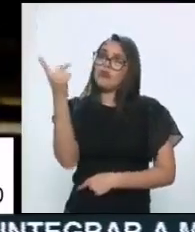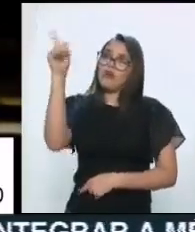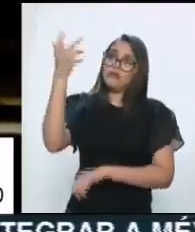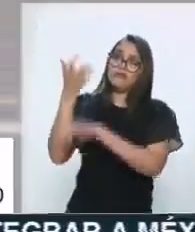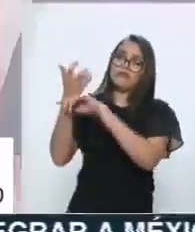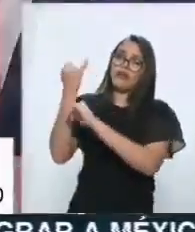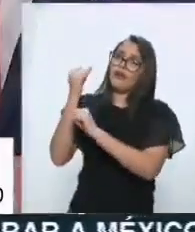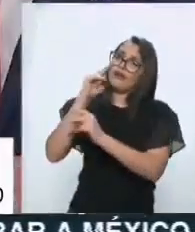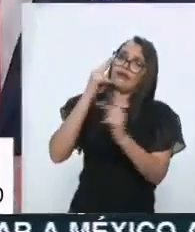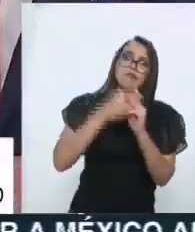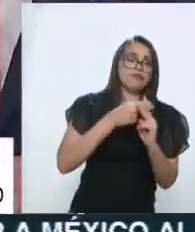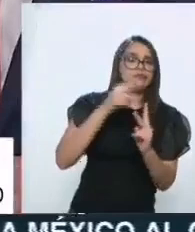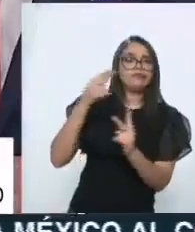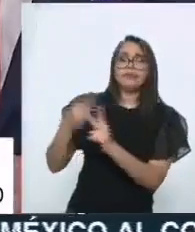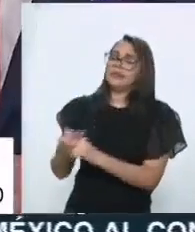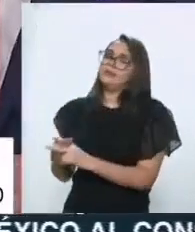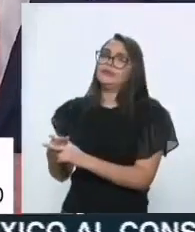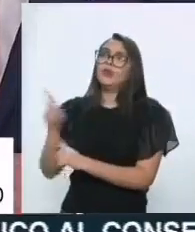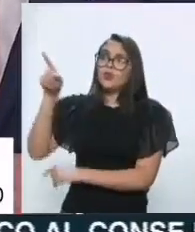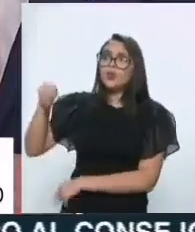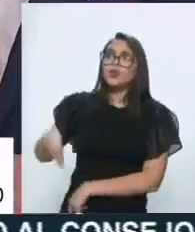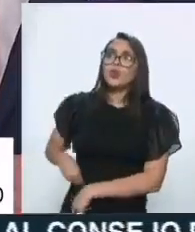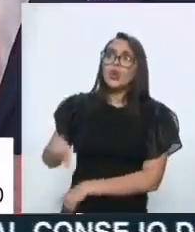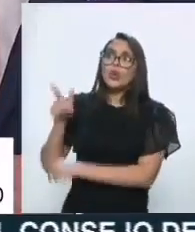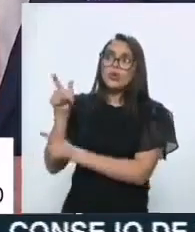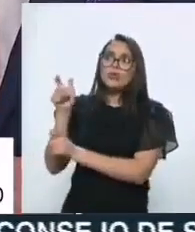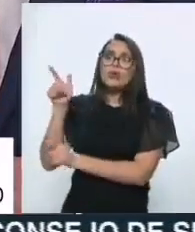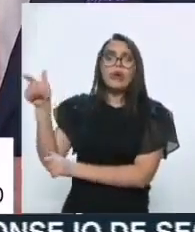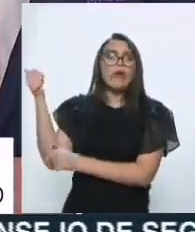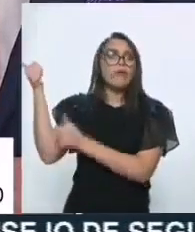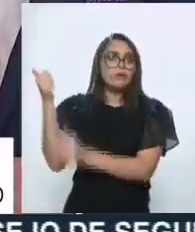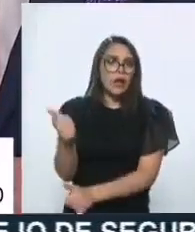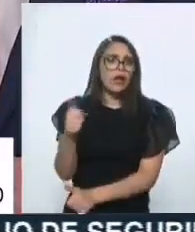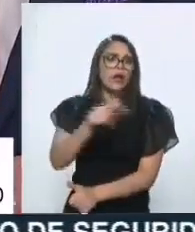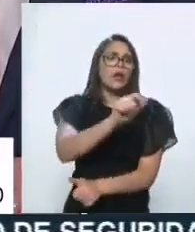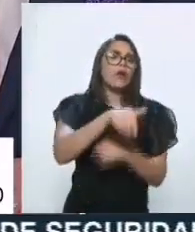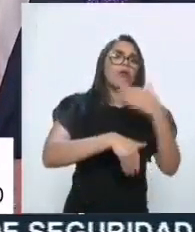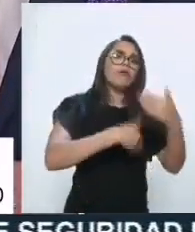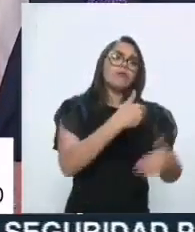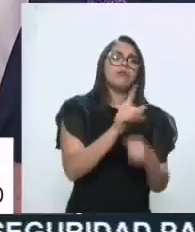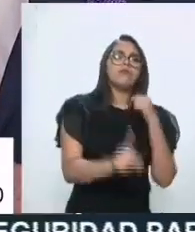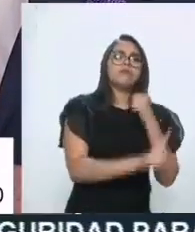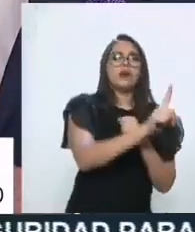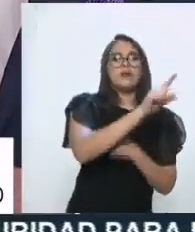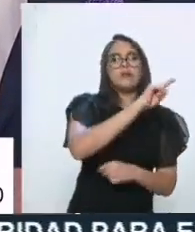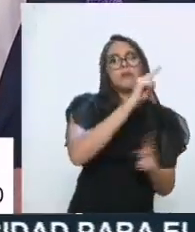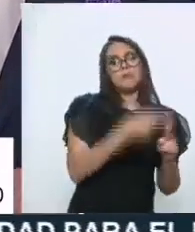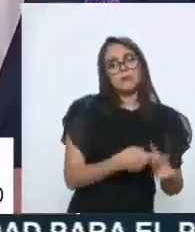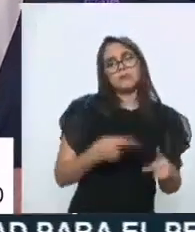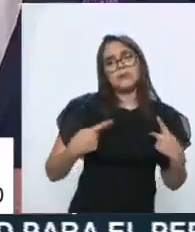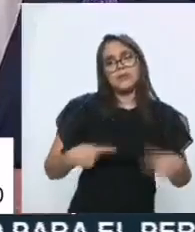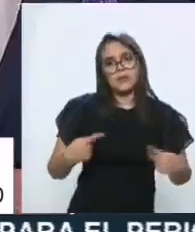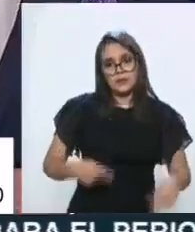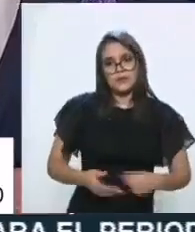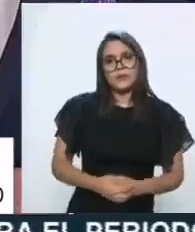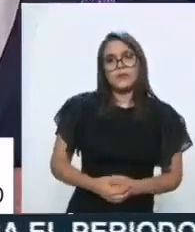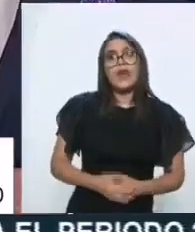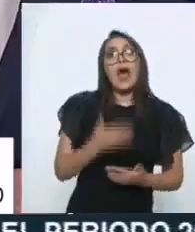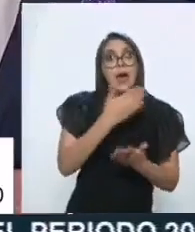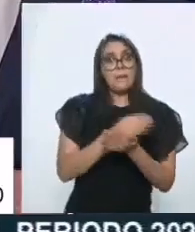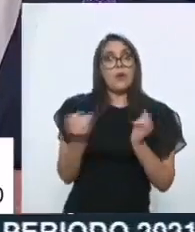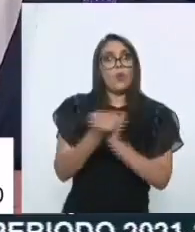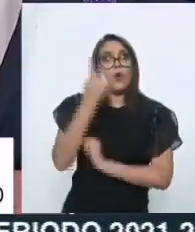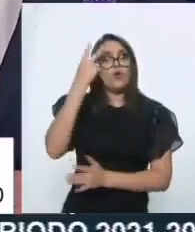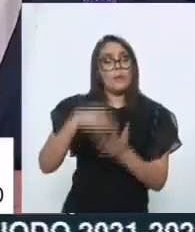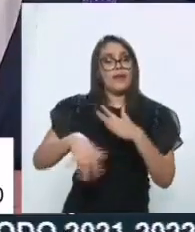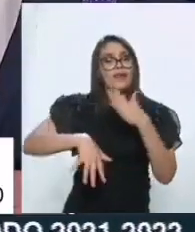ICE, que se usaron también armas de rápido y furioso en otros hechos de violencia en México, y que además se incautó en 2015 en